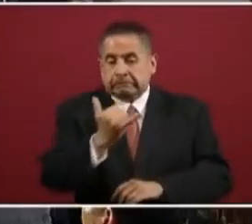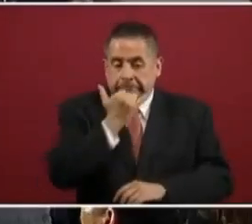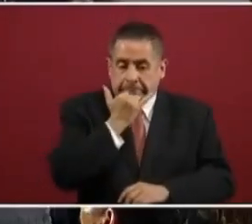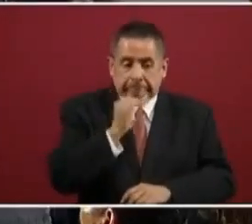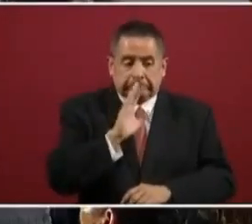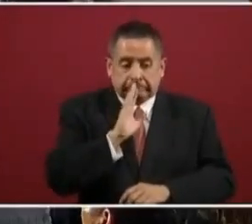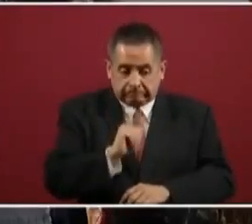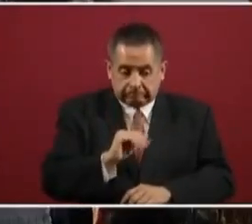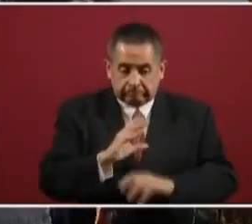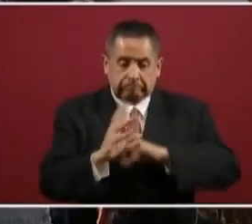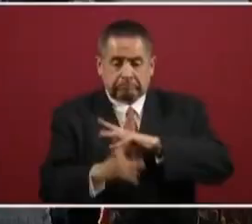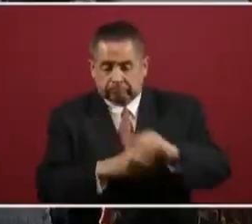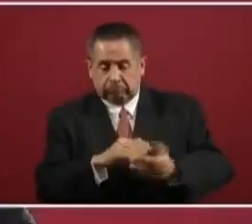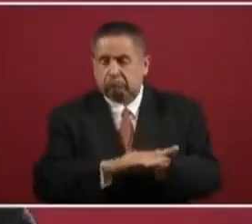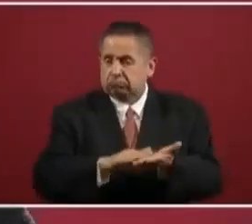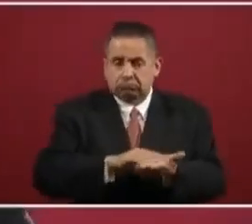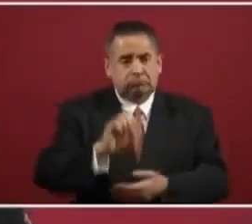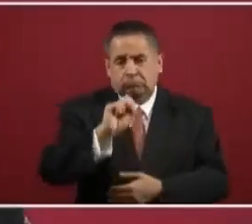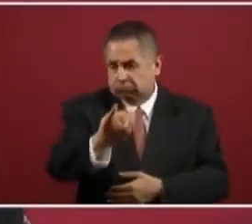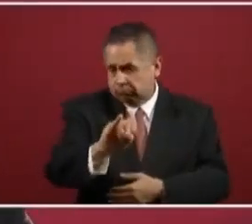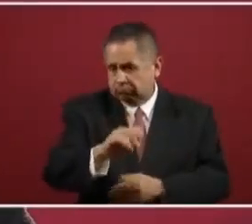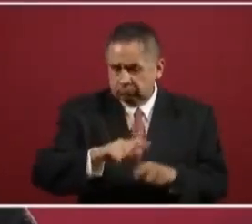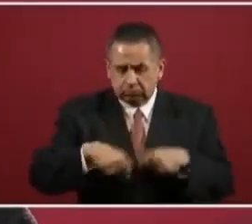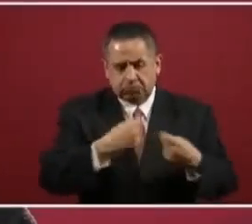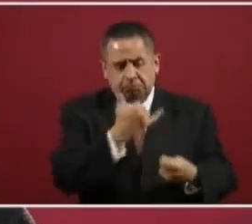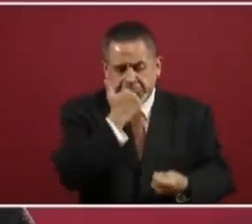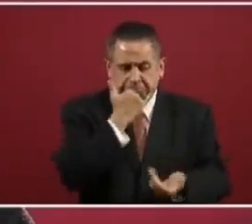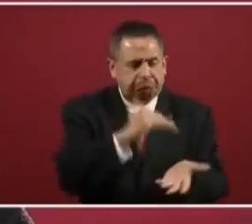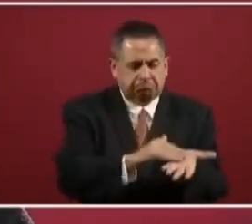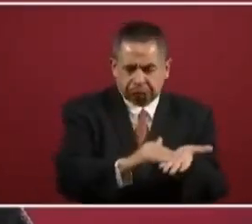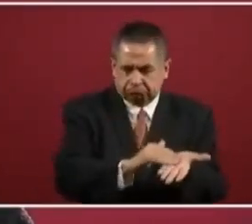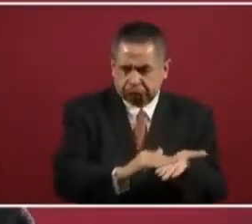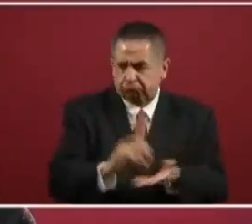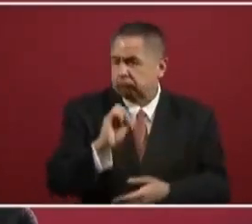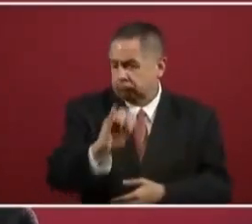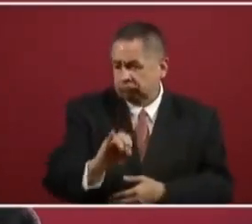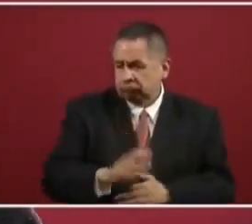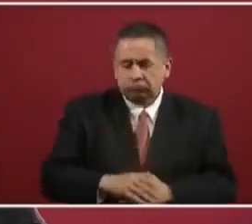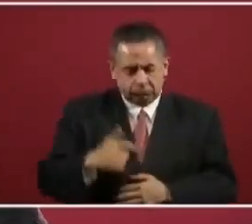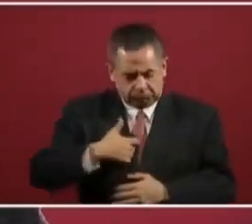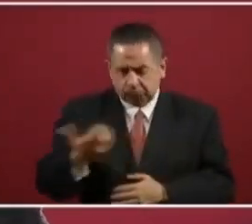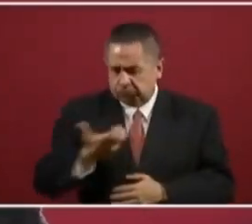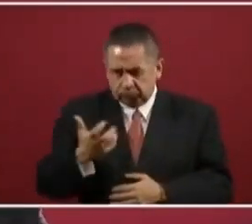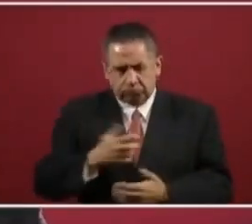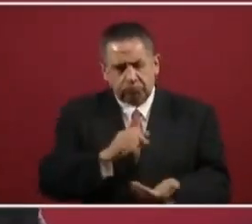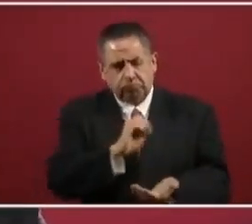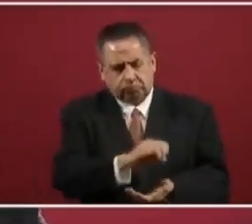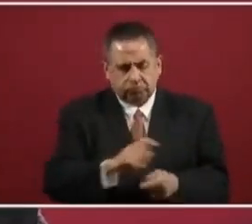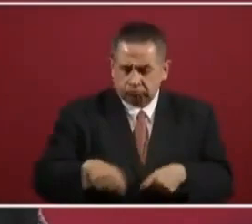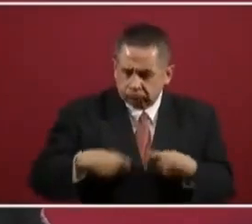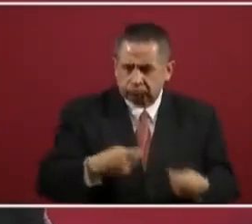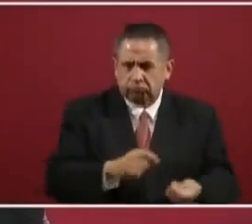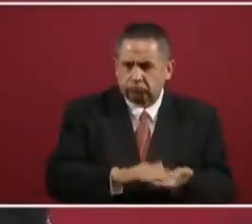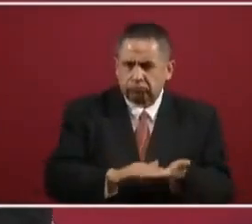una injusticia un daño Claro que sí